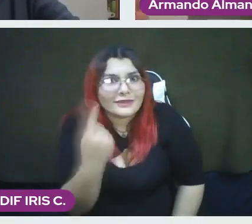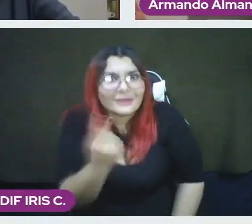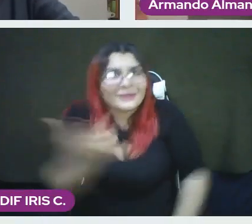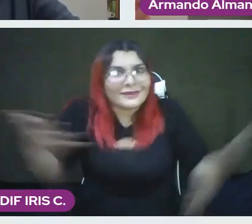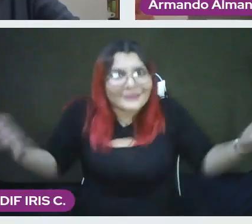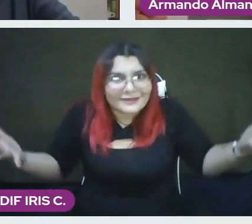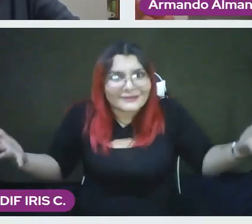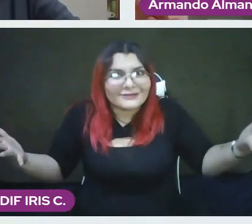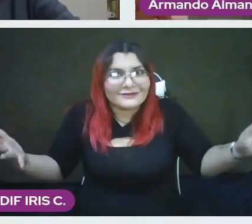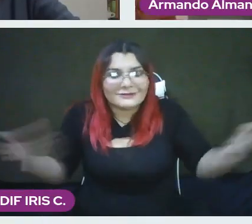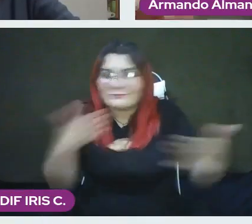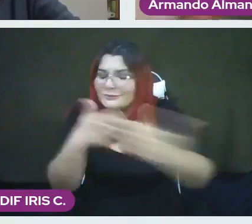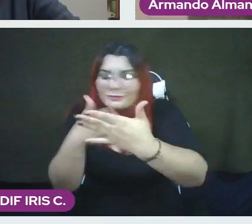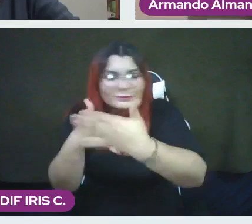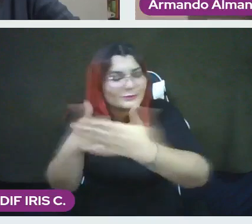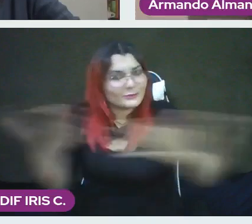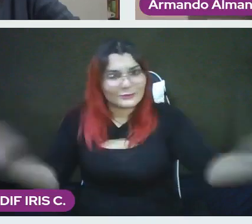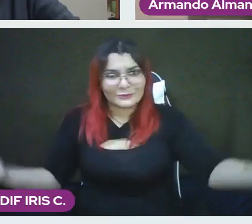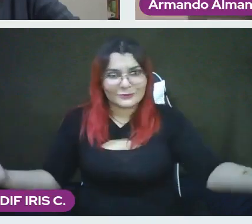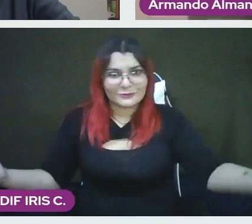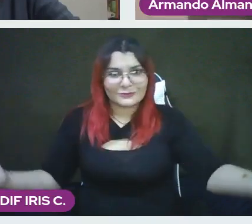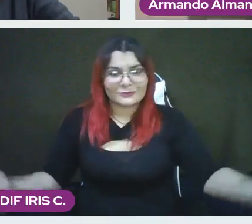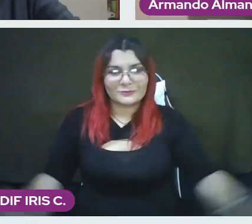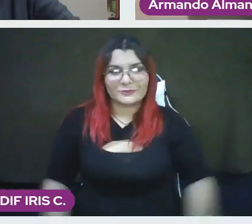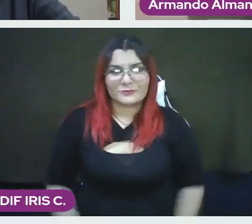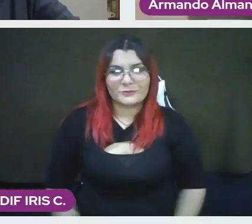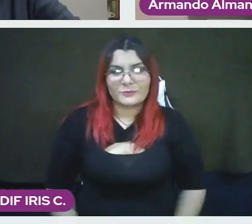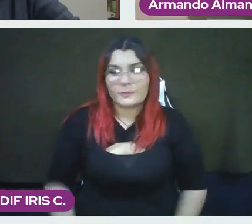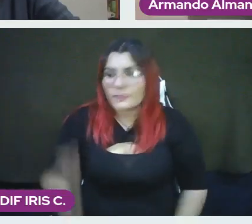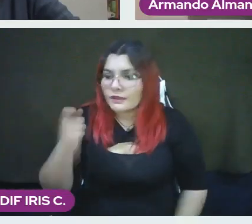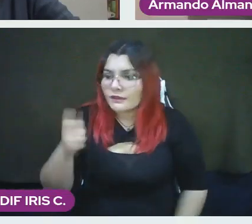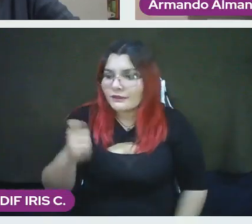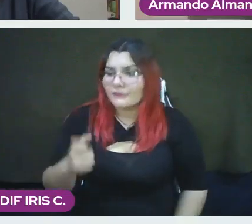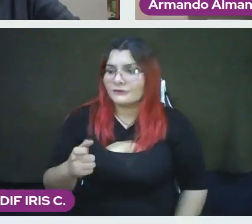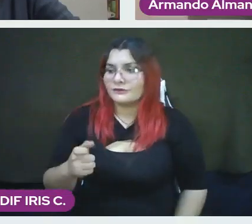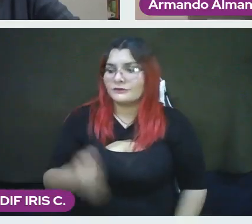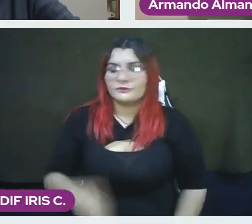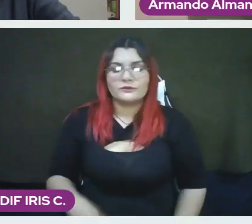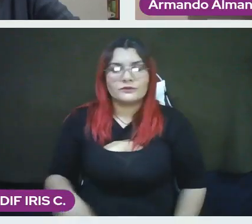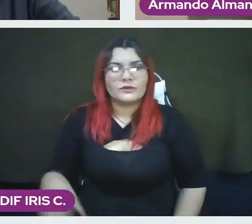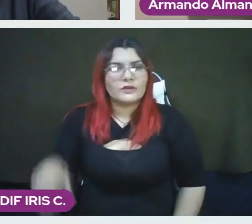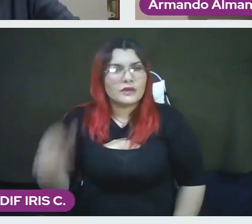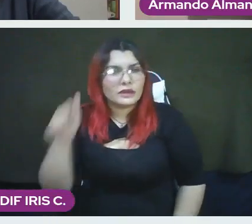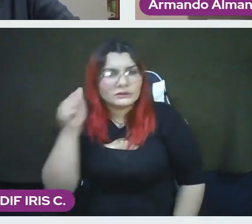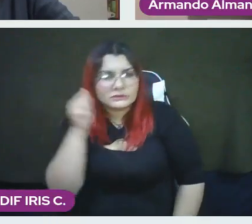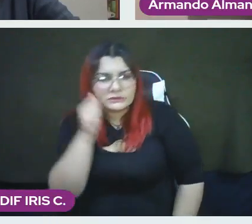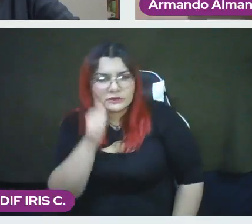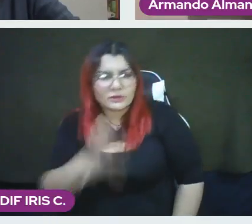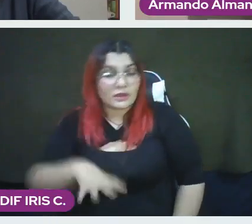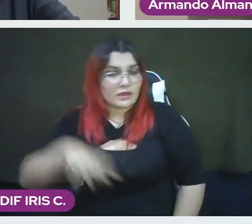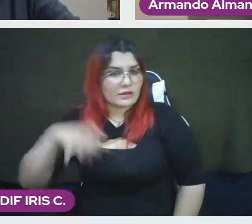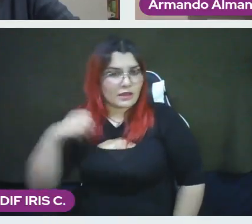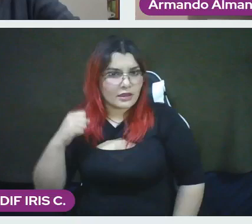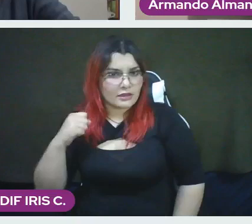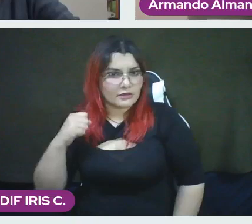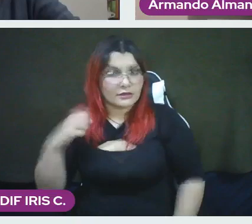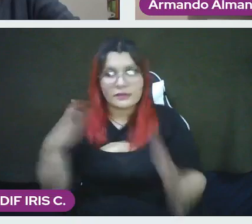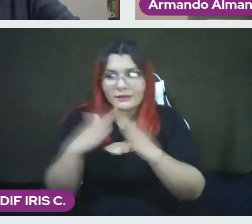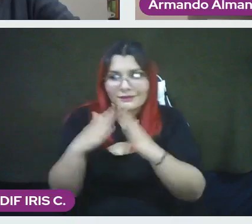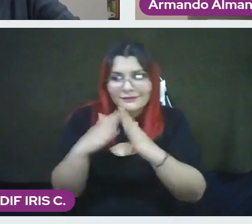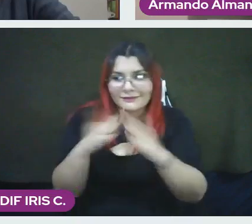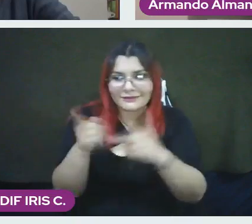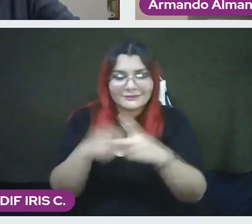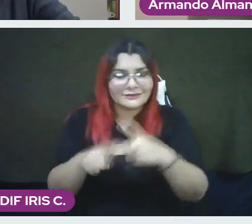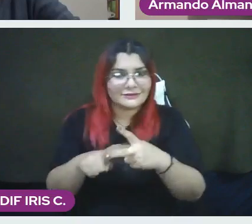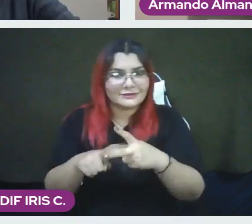pues no avanzo, ¿no? Que esta práctica la podemos hacer inclusive en casa, que uno de los cuidados es